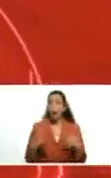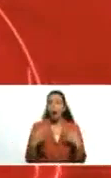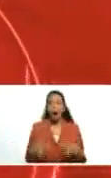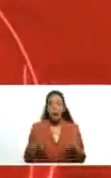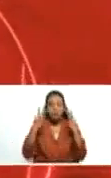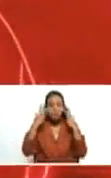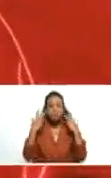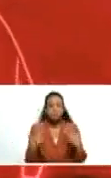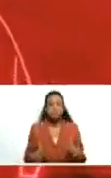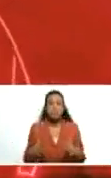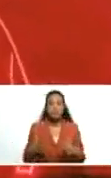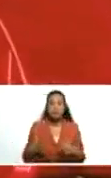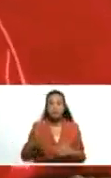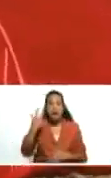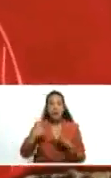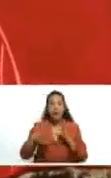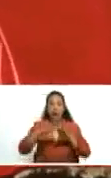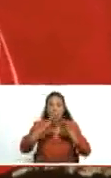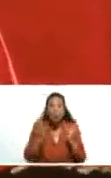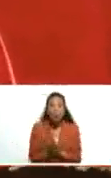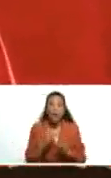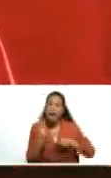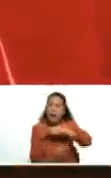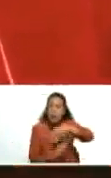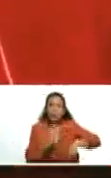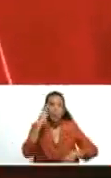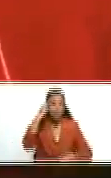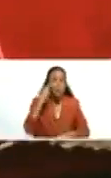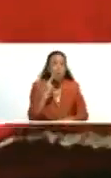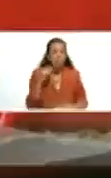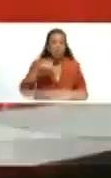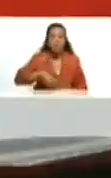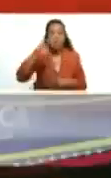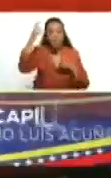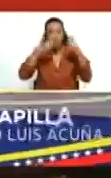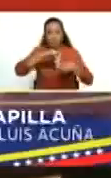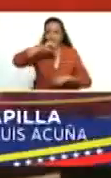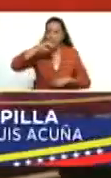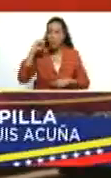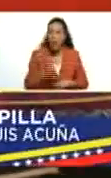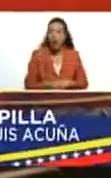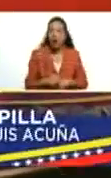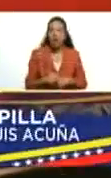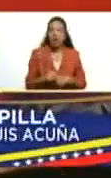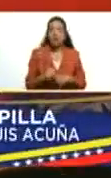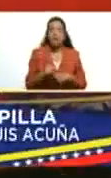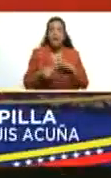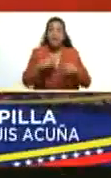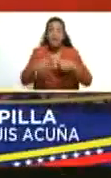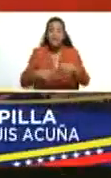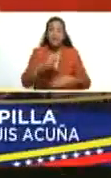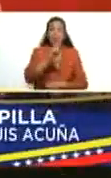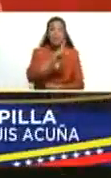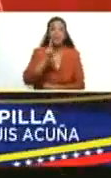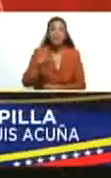habido y que habrá en la humanidad, la revolución bolivariana, ya del siglo XXI.